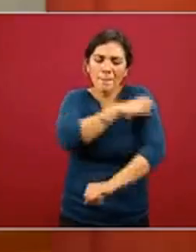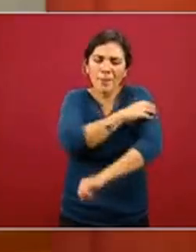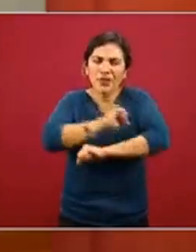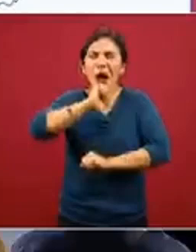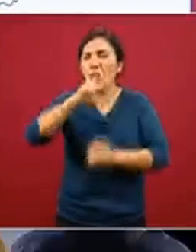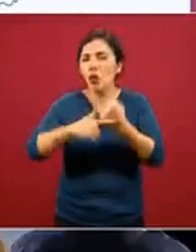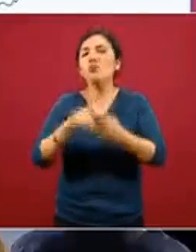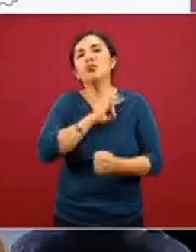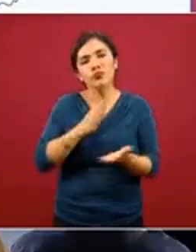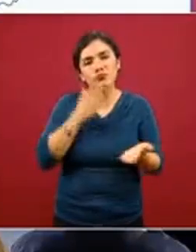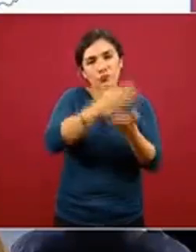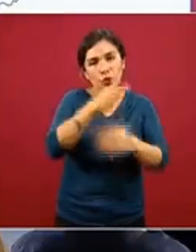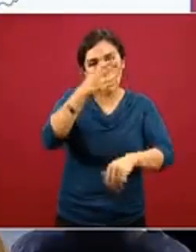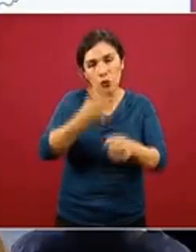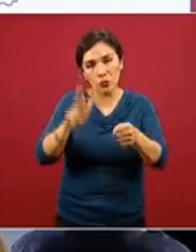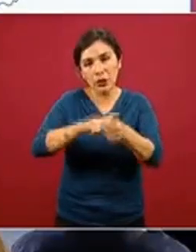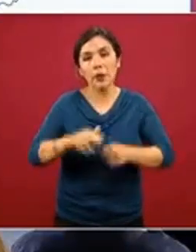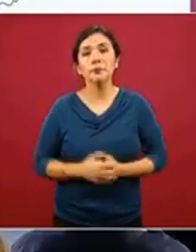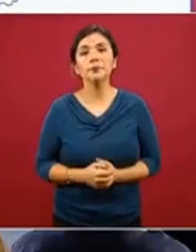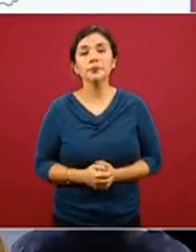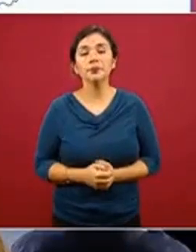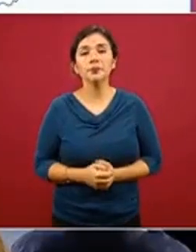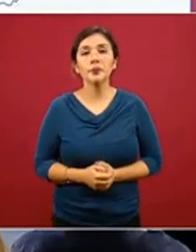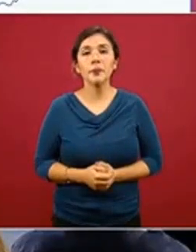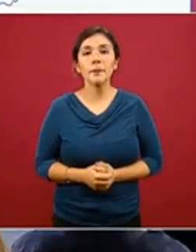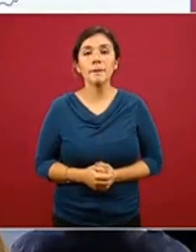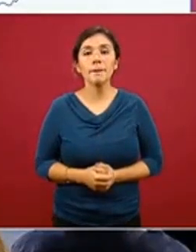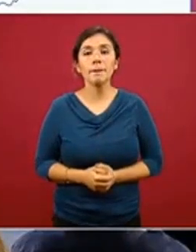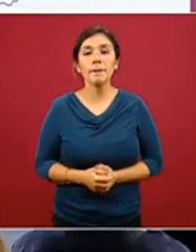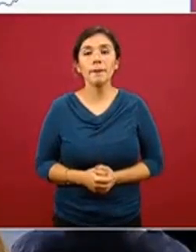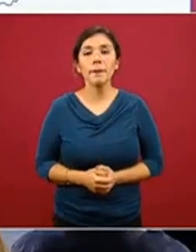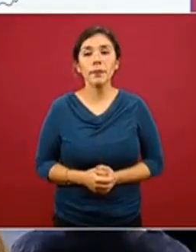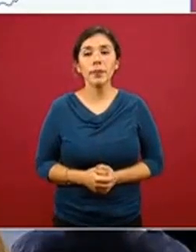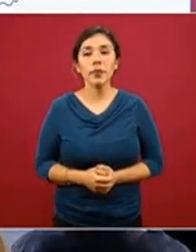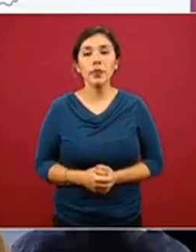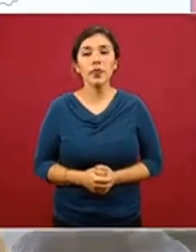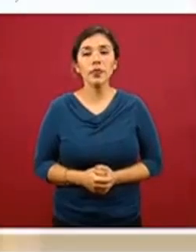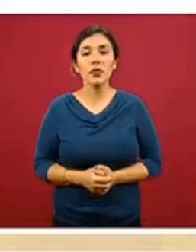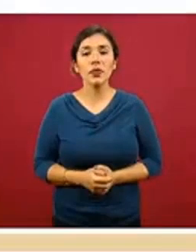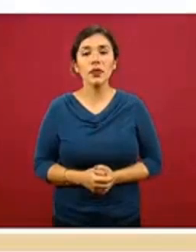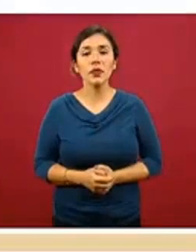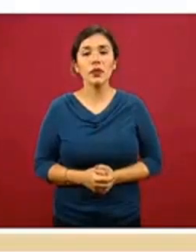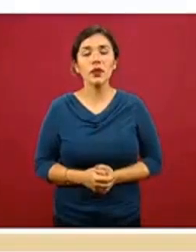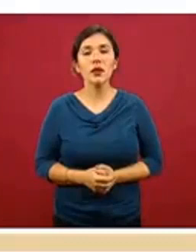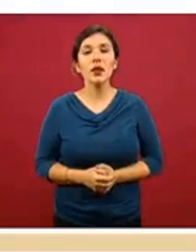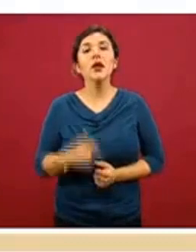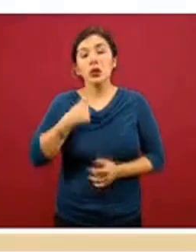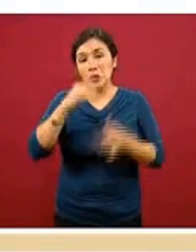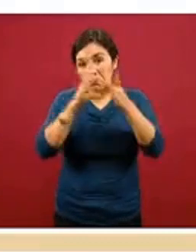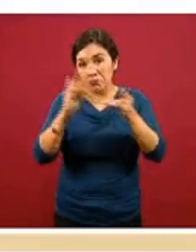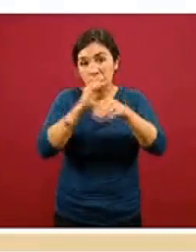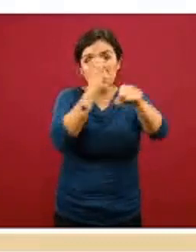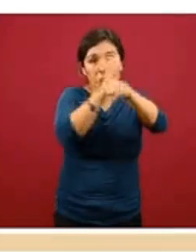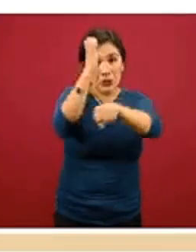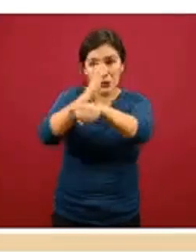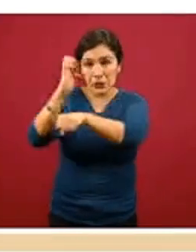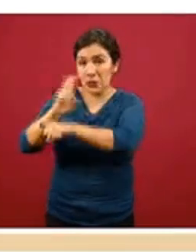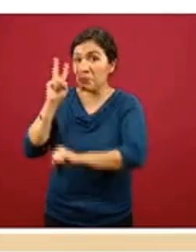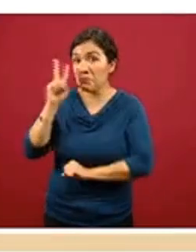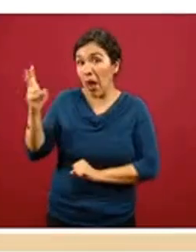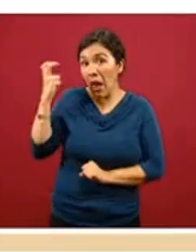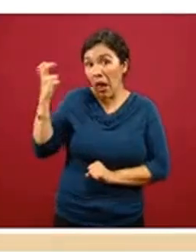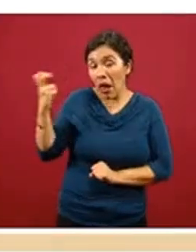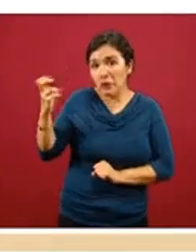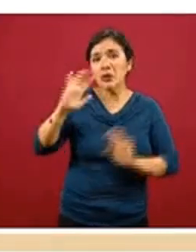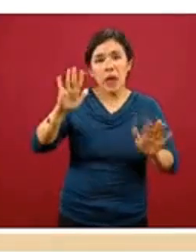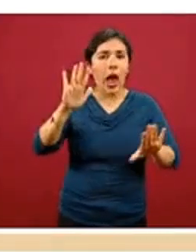caso grave. Veamos el estado de Aguascalientes, antes de explicar estado por estado, las gráficas, como podrán